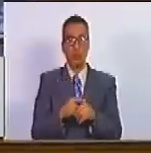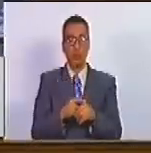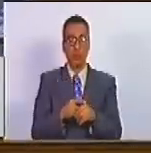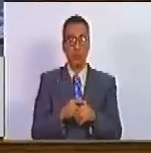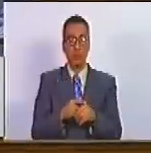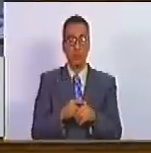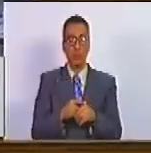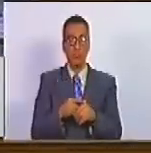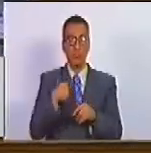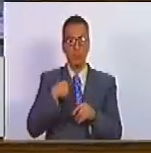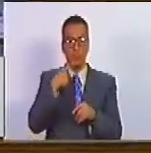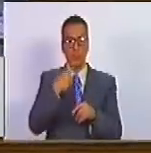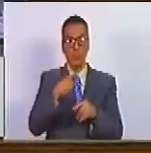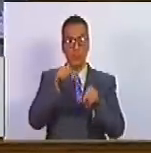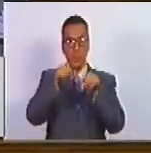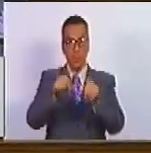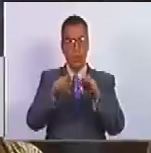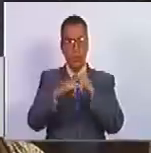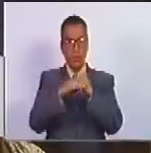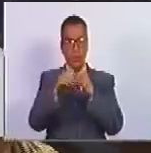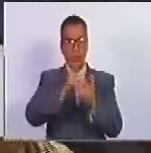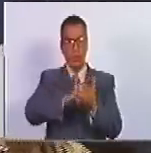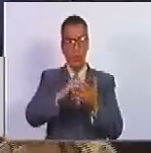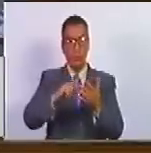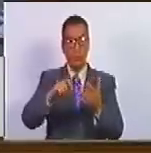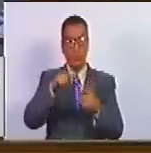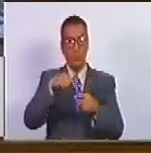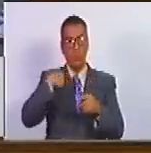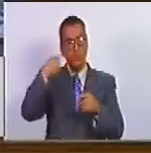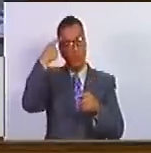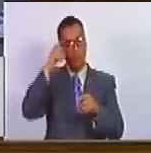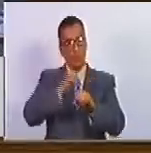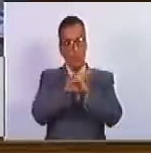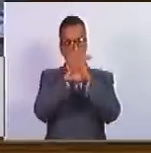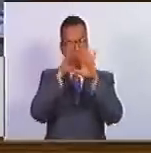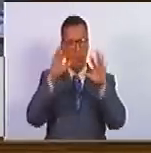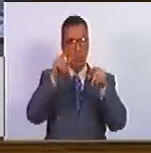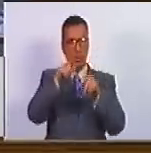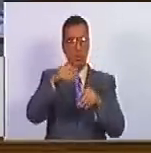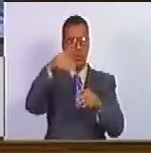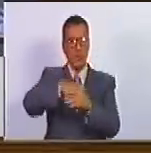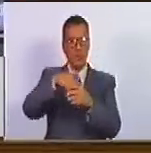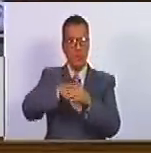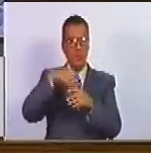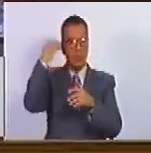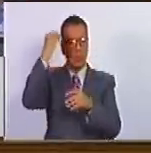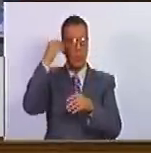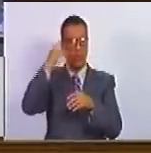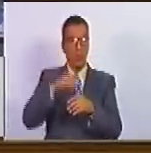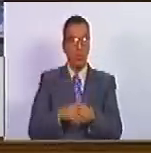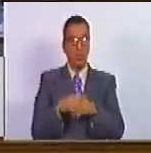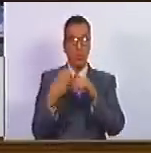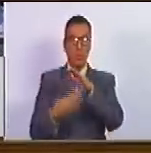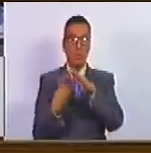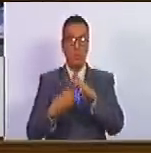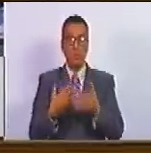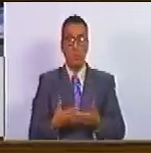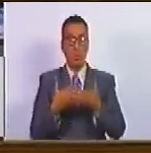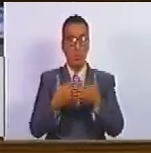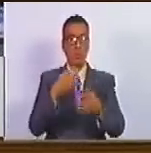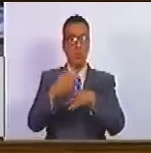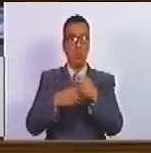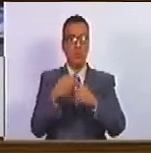consiguiente, proponemos que quede tal como está redactado. Parece estar claro. Estoy obligado a votar la consideración basado en la propuesta que